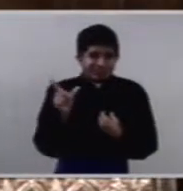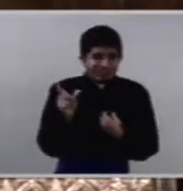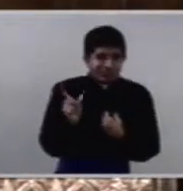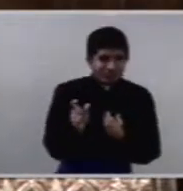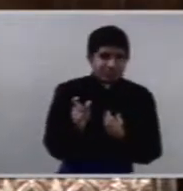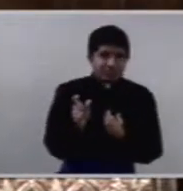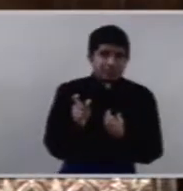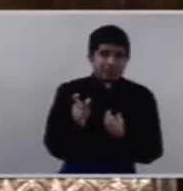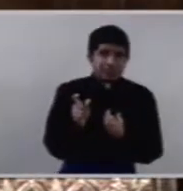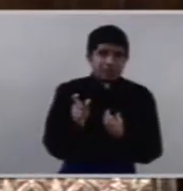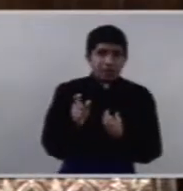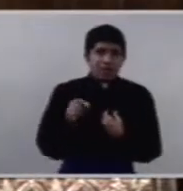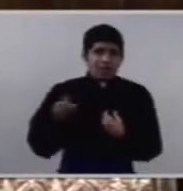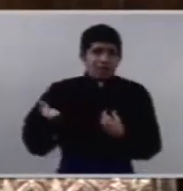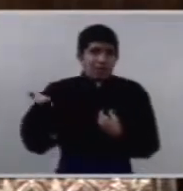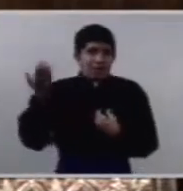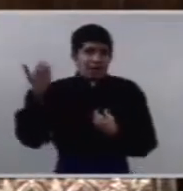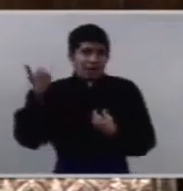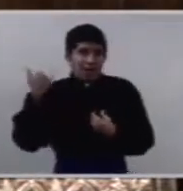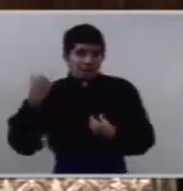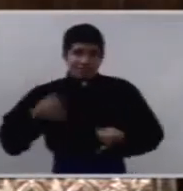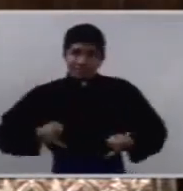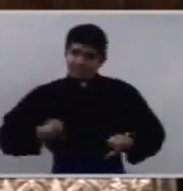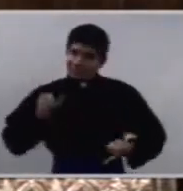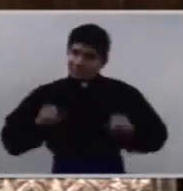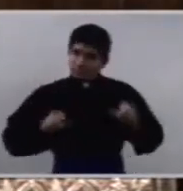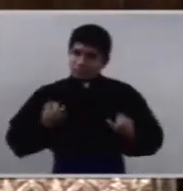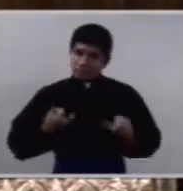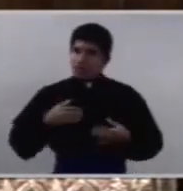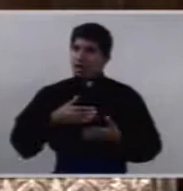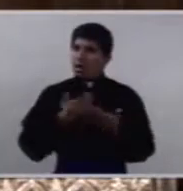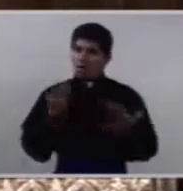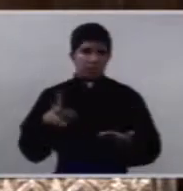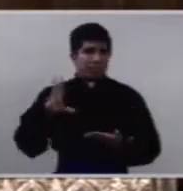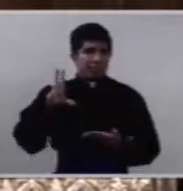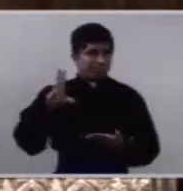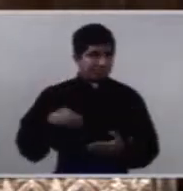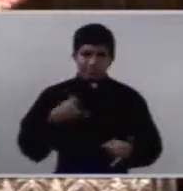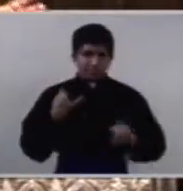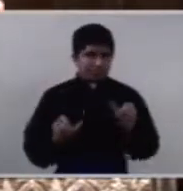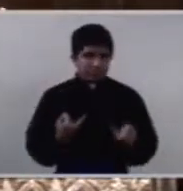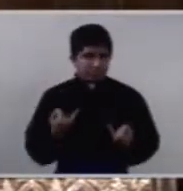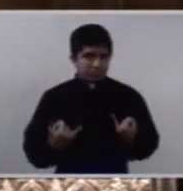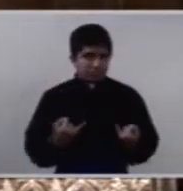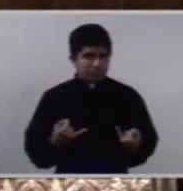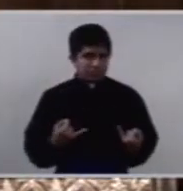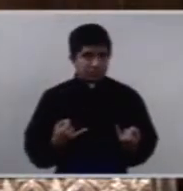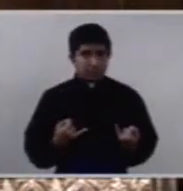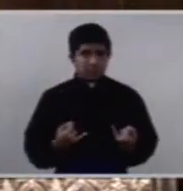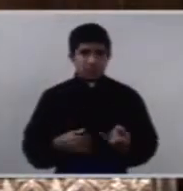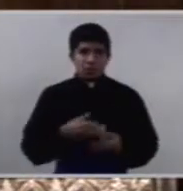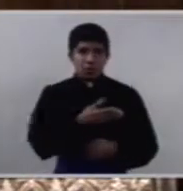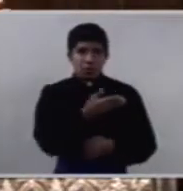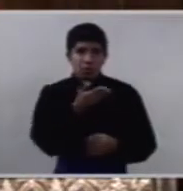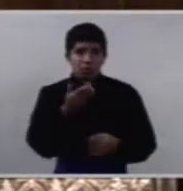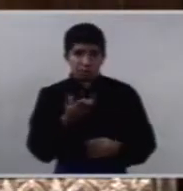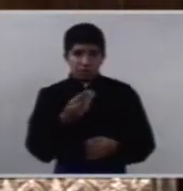que fuimos jóvenes y ahora ya no lo somos, que ustedes fueron